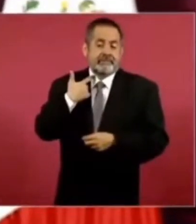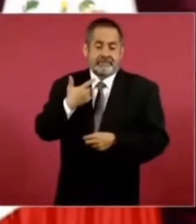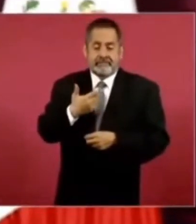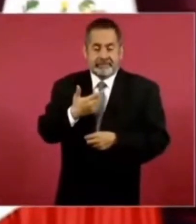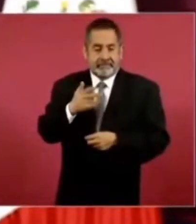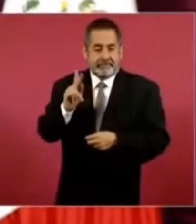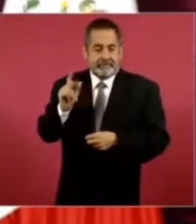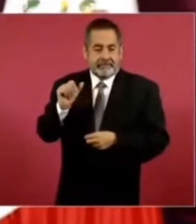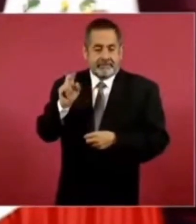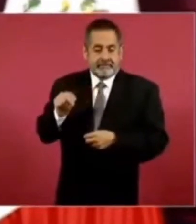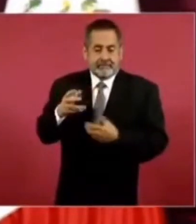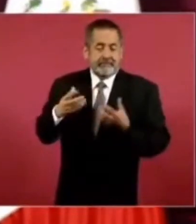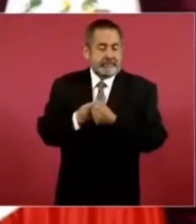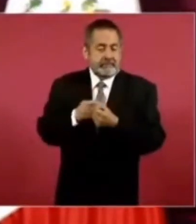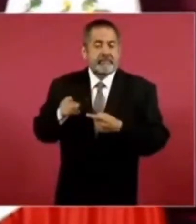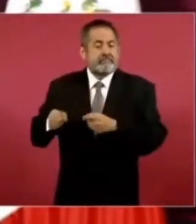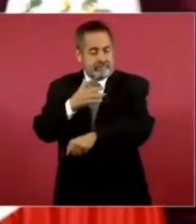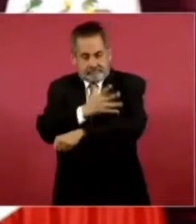insta